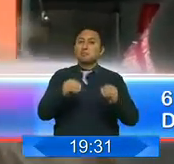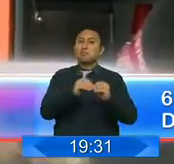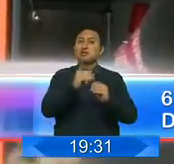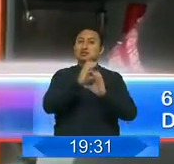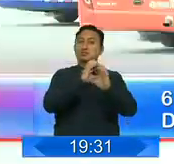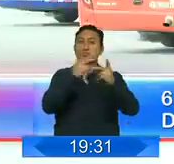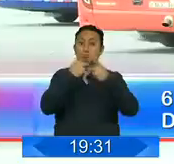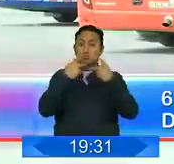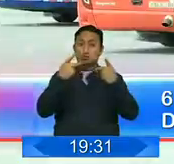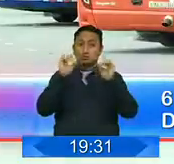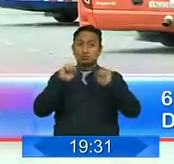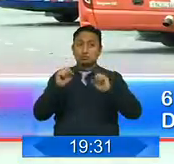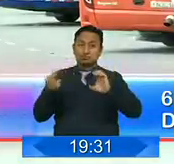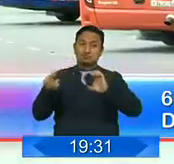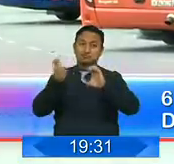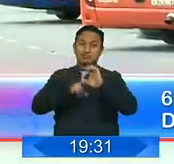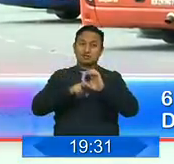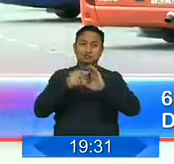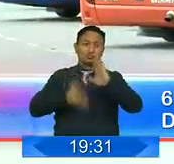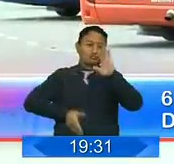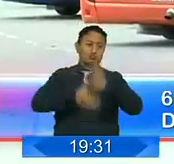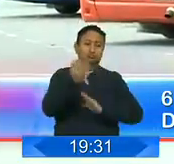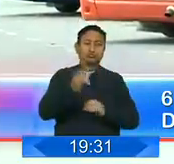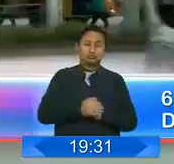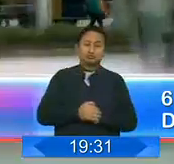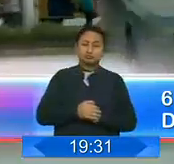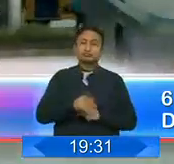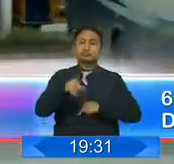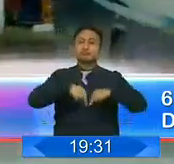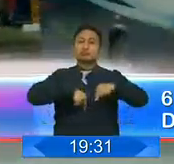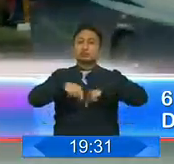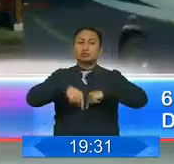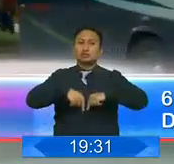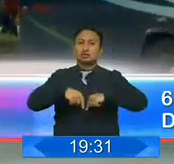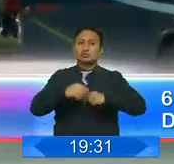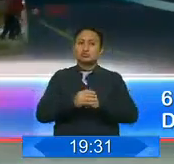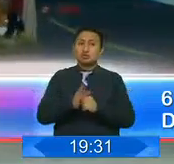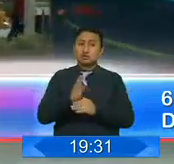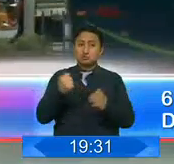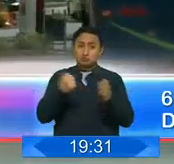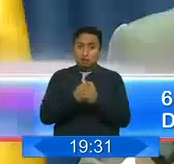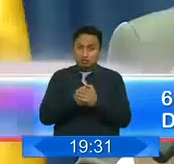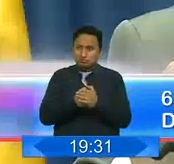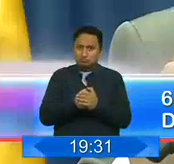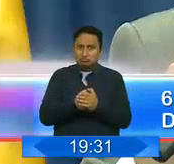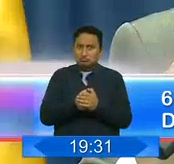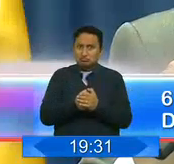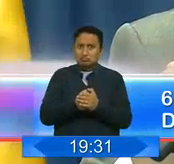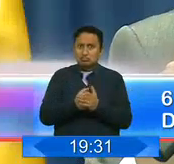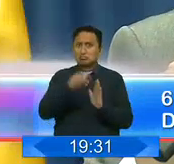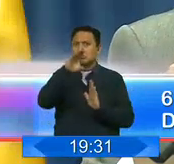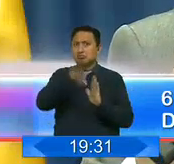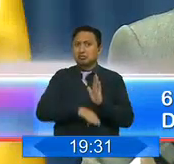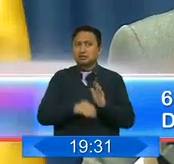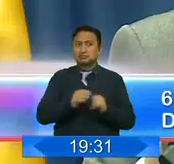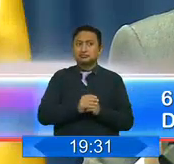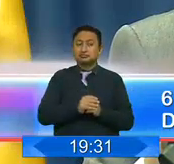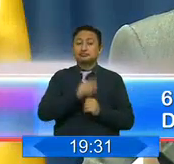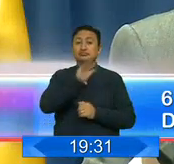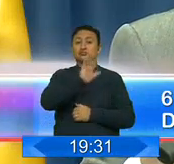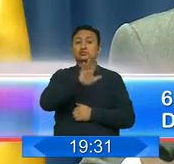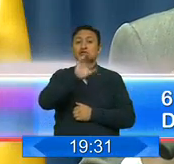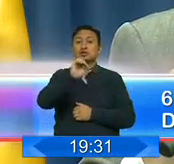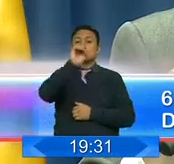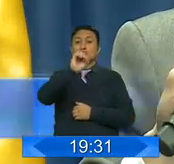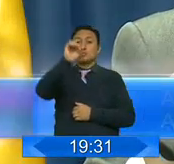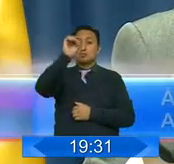buses públicos para trasladarse a diferentes puntos. En las vías se registraron menos siniestros y víctimas. Una reducción del